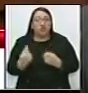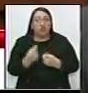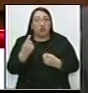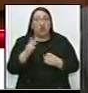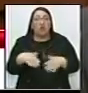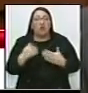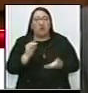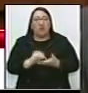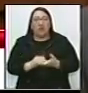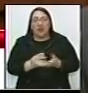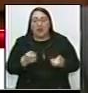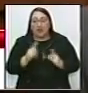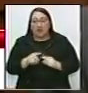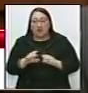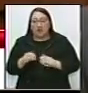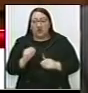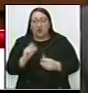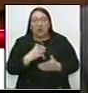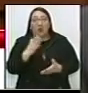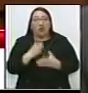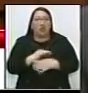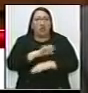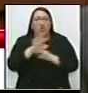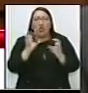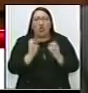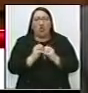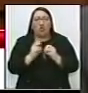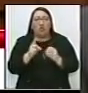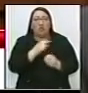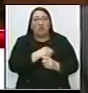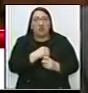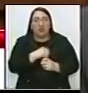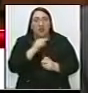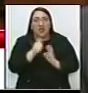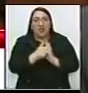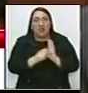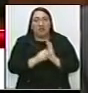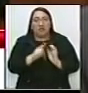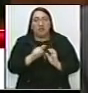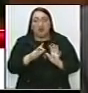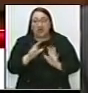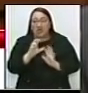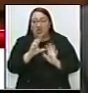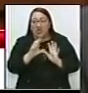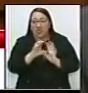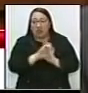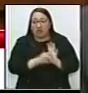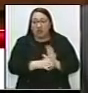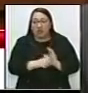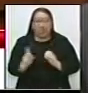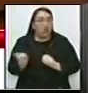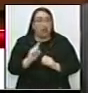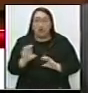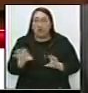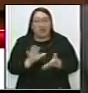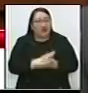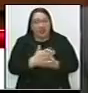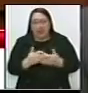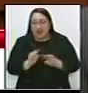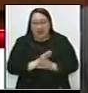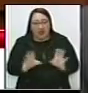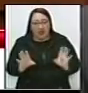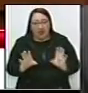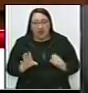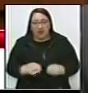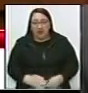puede establecerse cuando se produce crisis total de gabinete, como señala el artículo 135 de la Constitución. Y no se ha producido crisis total de